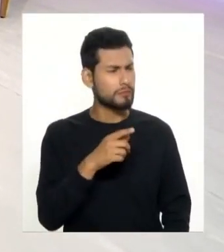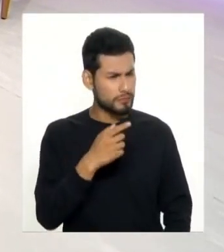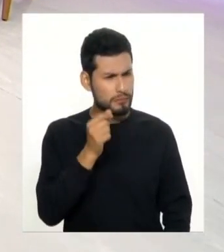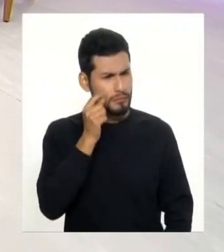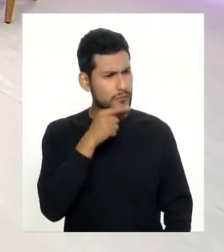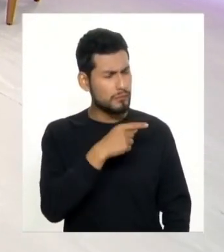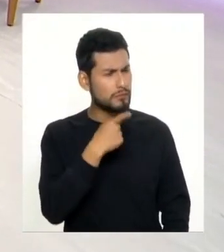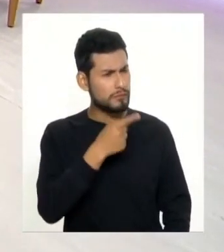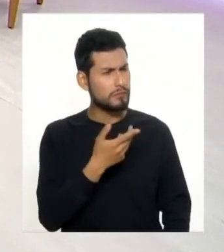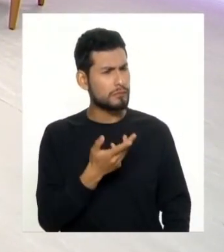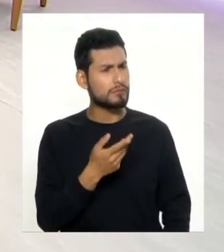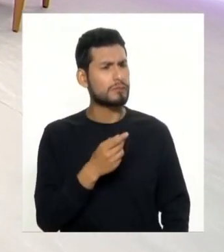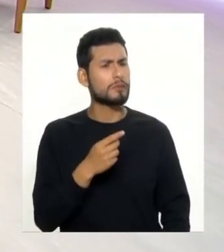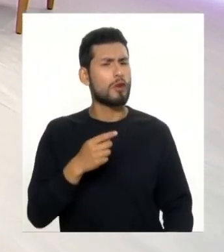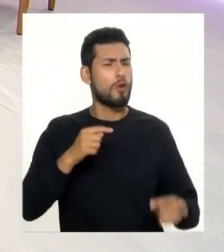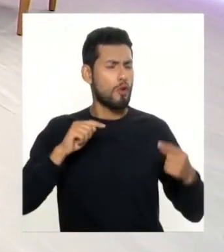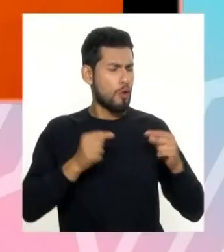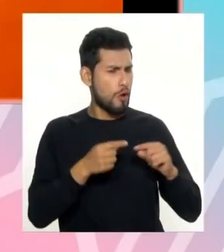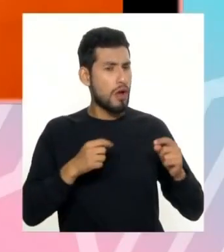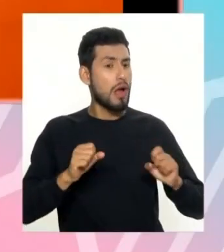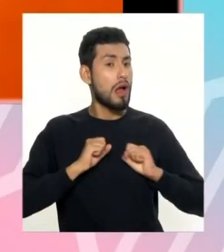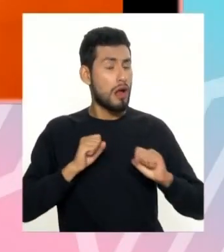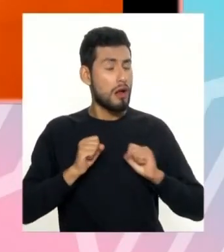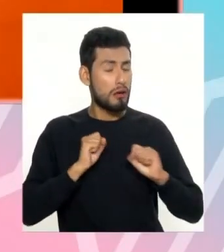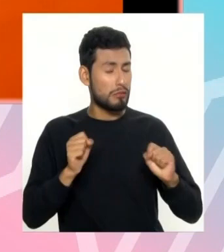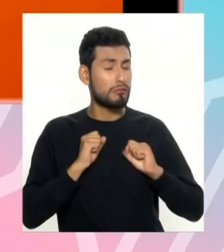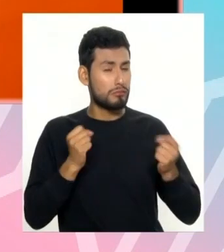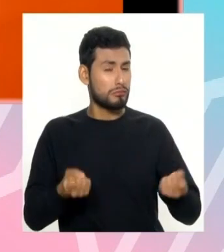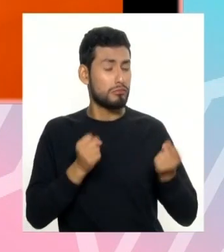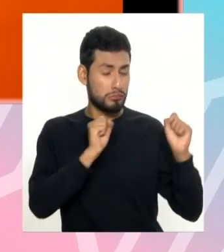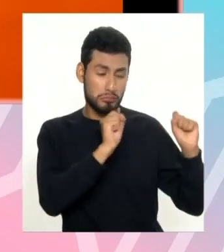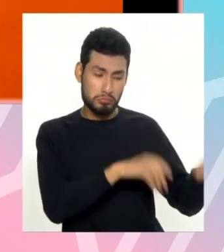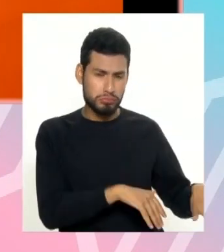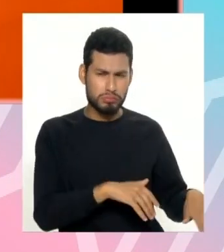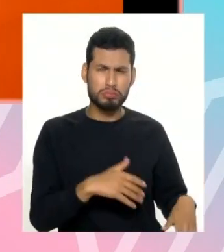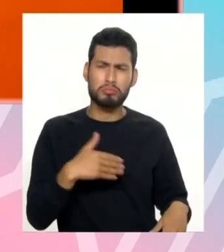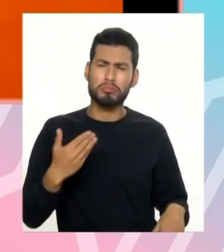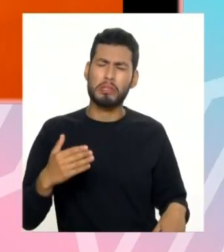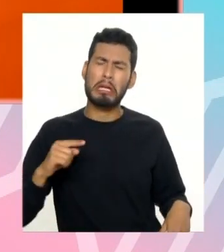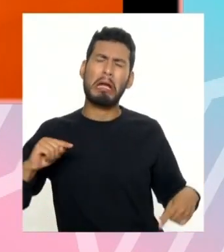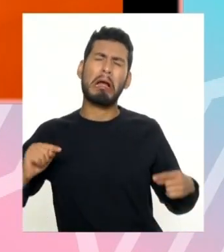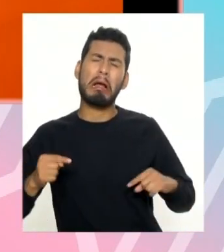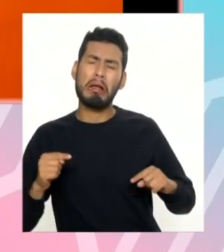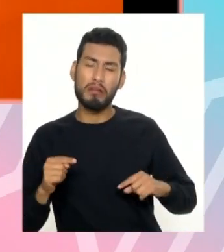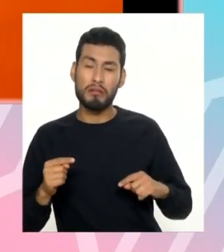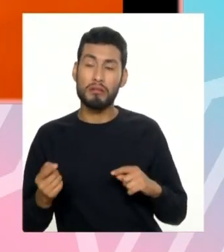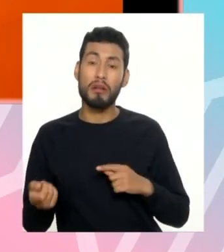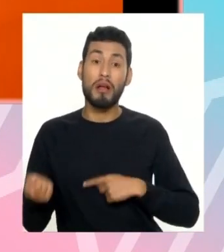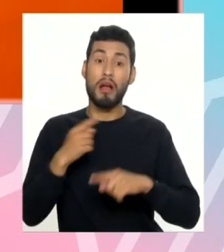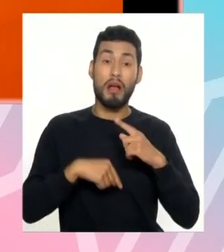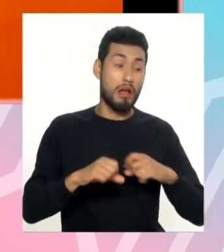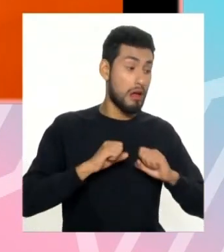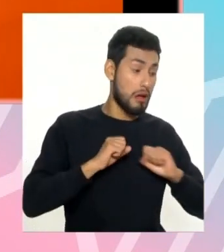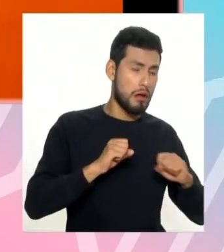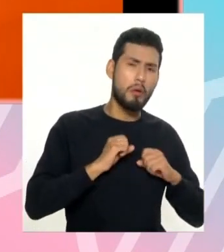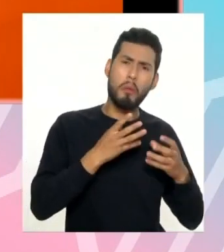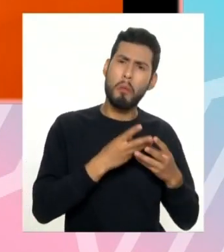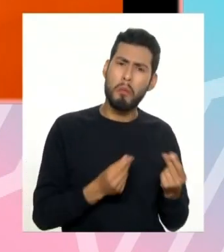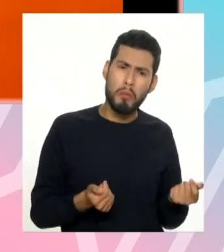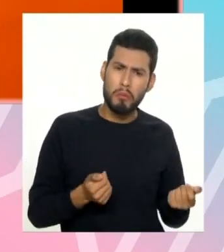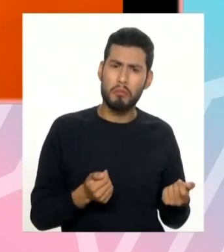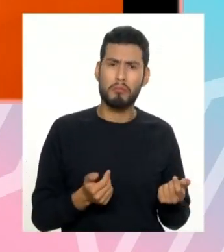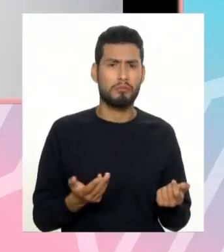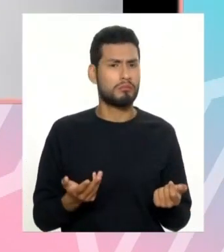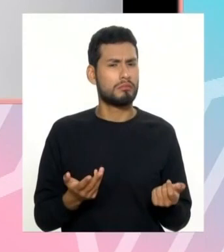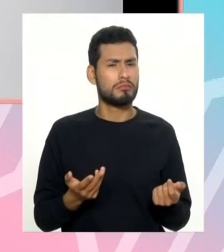él dice, tuve dolor, dejé las pesas, me dolió más, pero vuelvo a hacer el ejercicio y me calma el dolor hasta